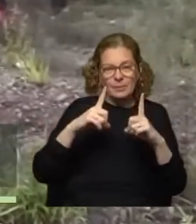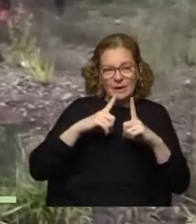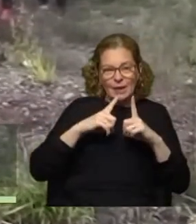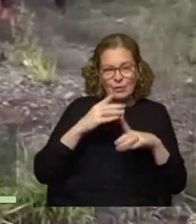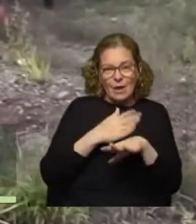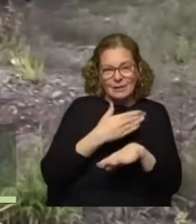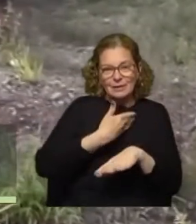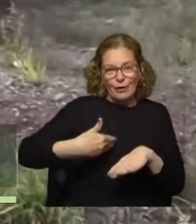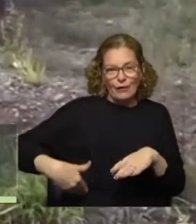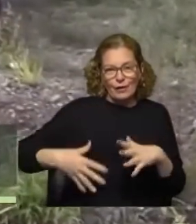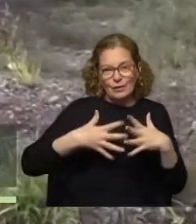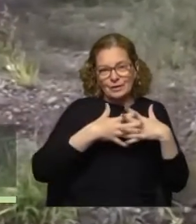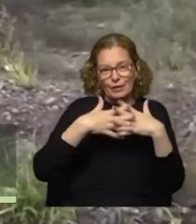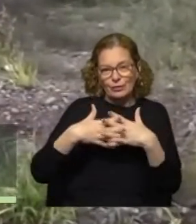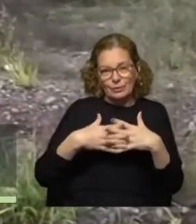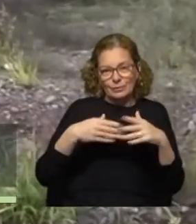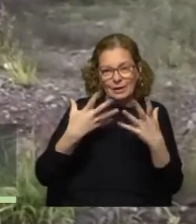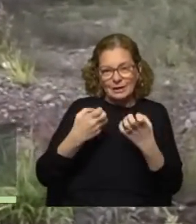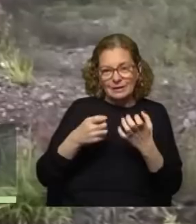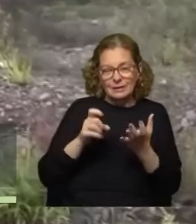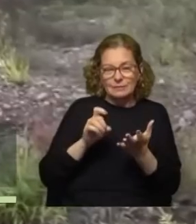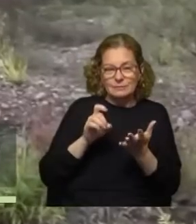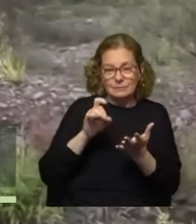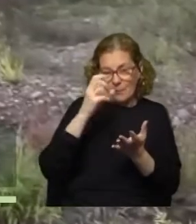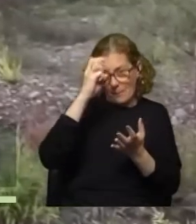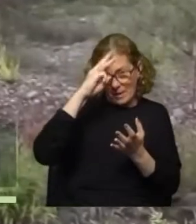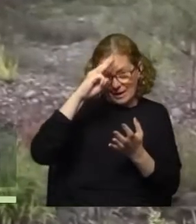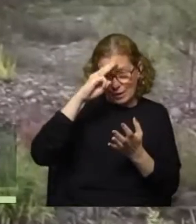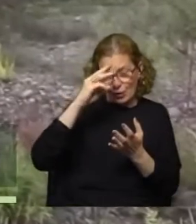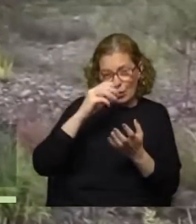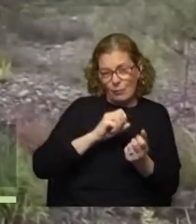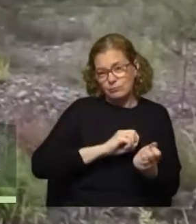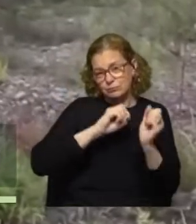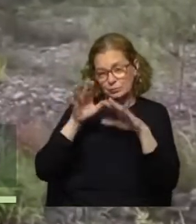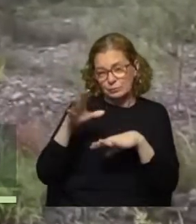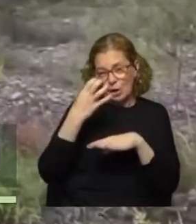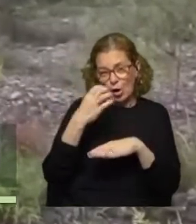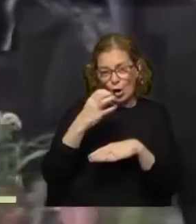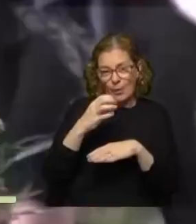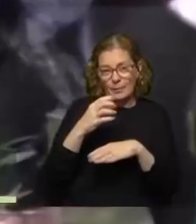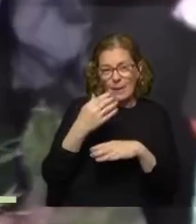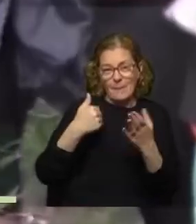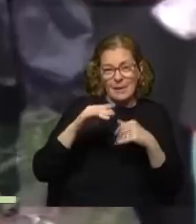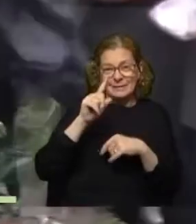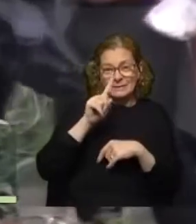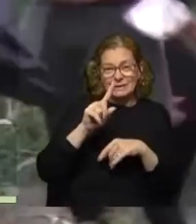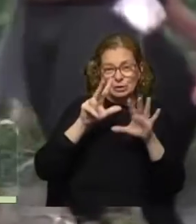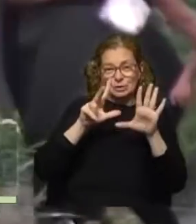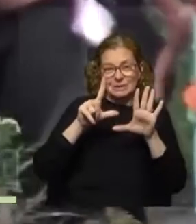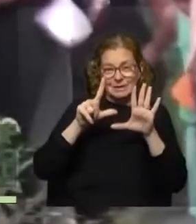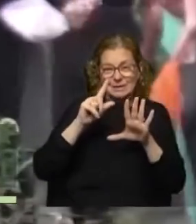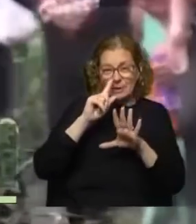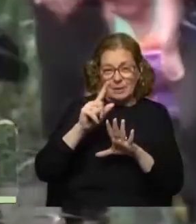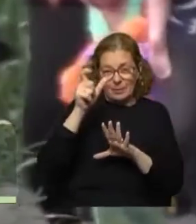al anuncio del gobierno estadounidense y que intentan ser deportados por México a su país O por lo menos a Colombia más de 187 mil migrantes